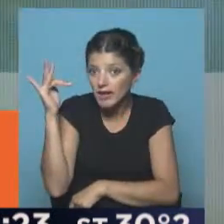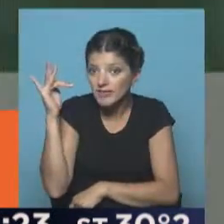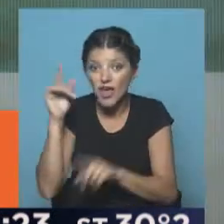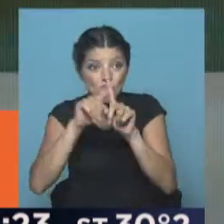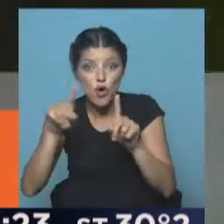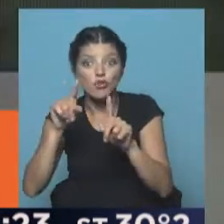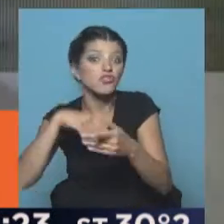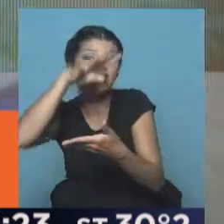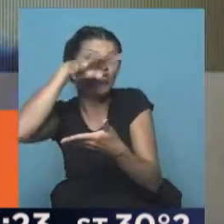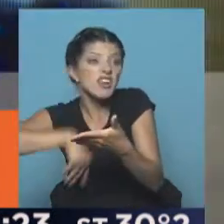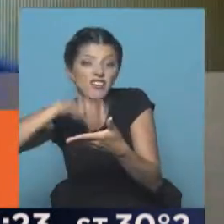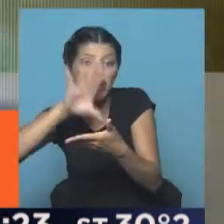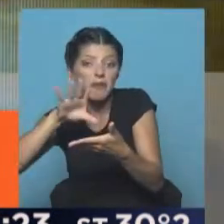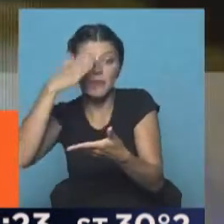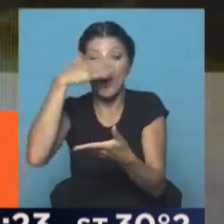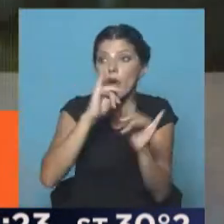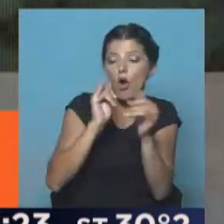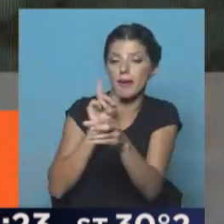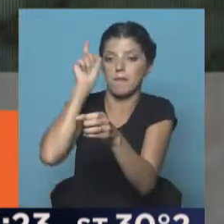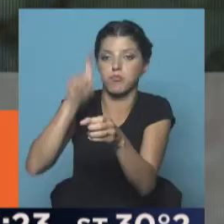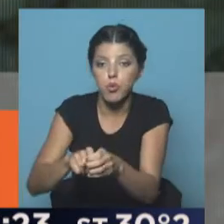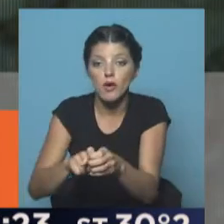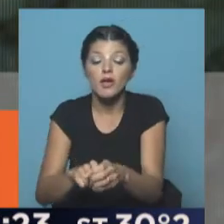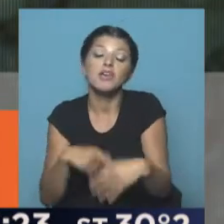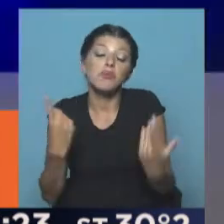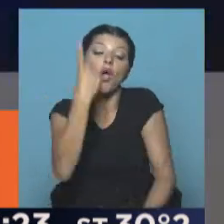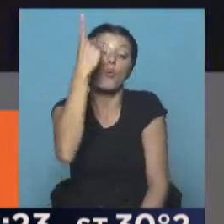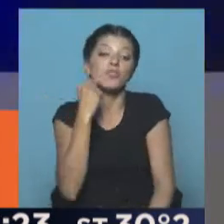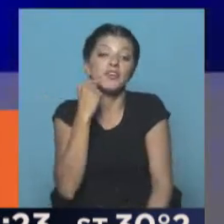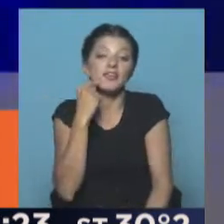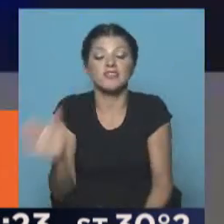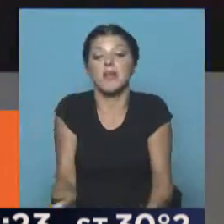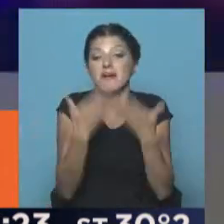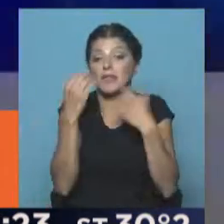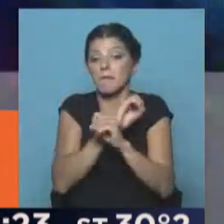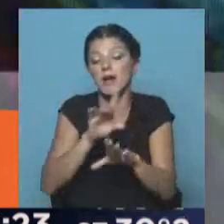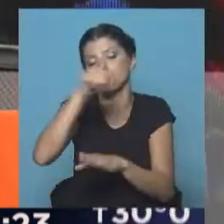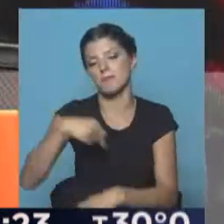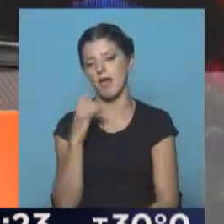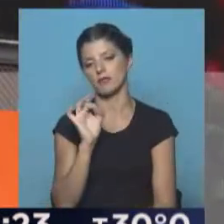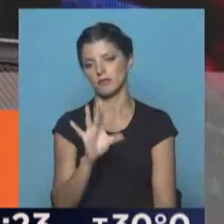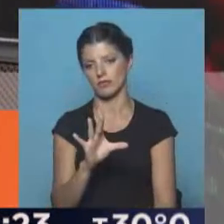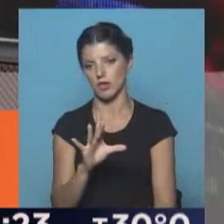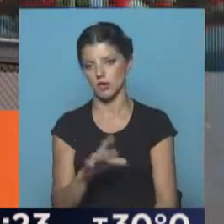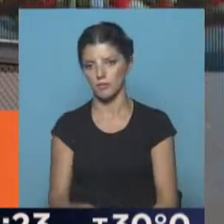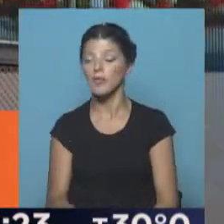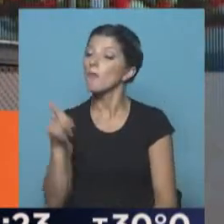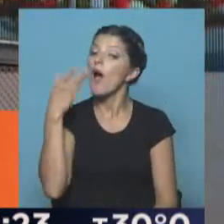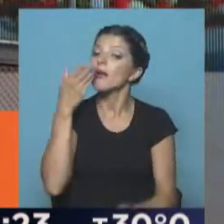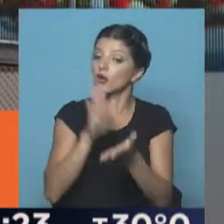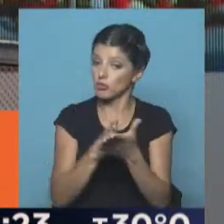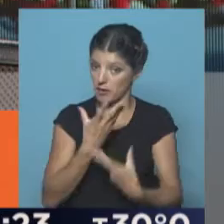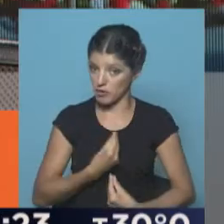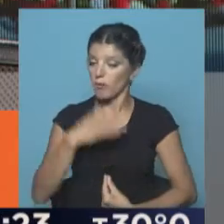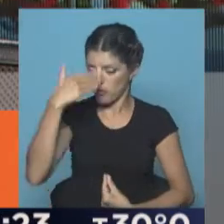teorías, y después, en algún caso, si un día se levantan con el pie izquierdo, quizá cometan un atentado. Mencionabas el miedo, en un ratito vamos a